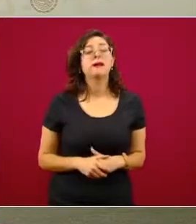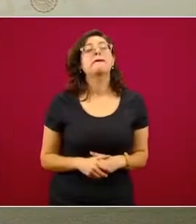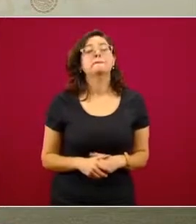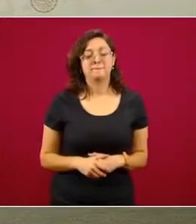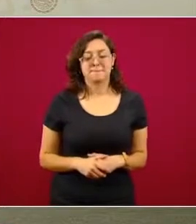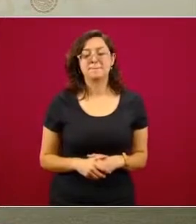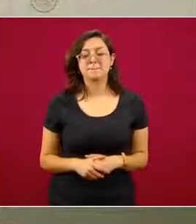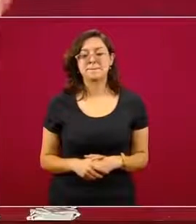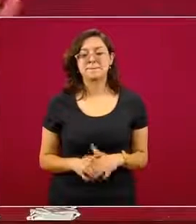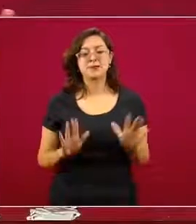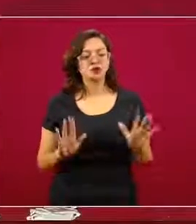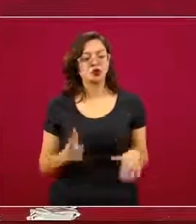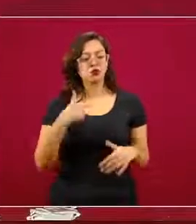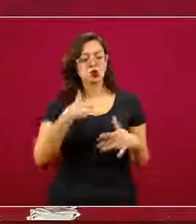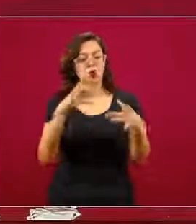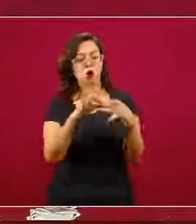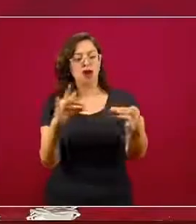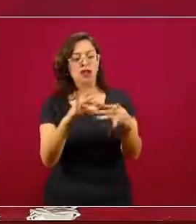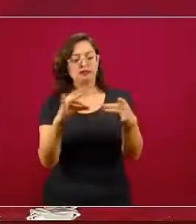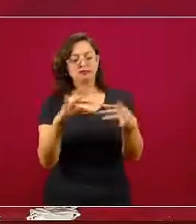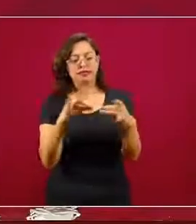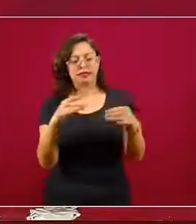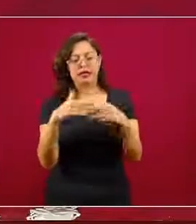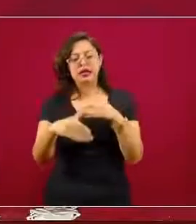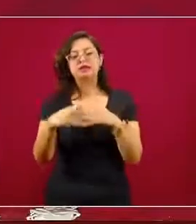a traer una presentación, vamos a dedicar toda la hora